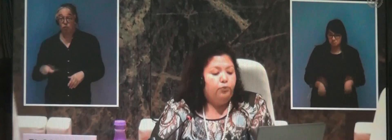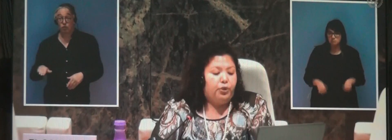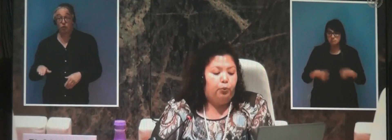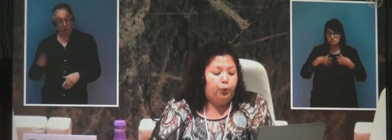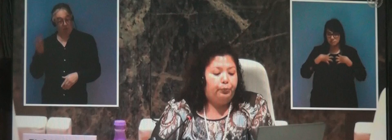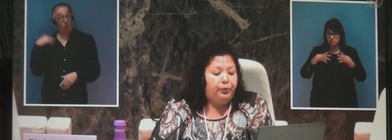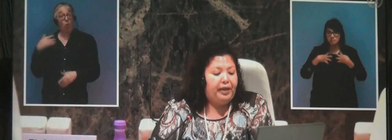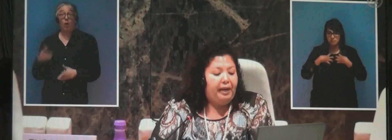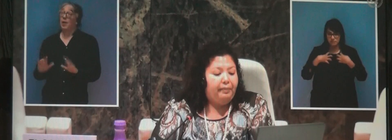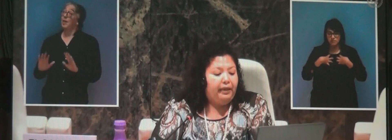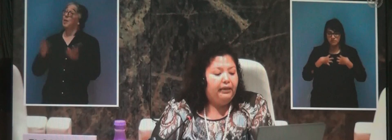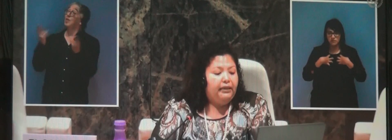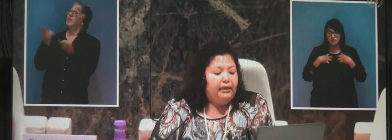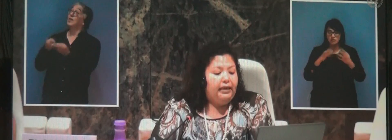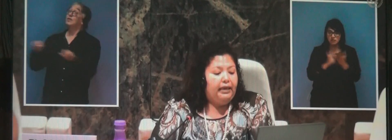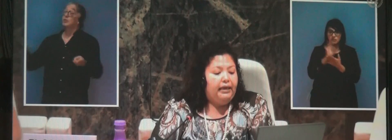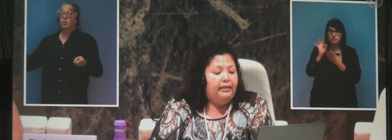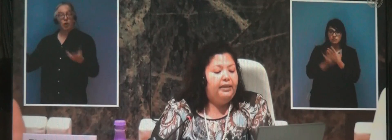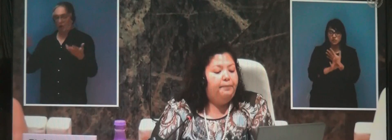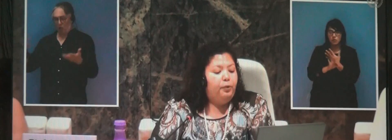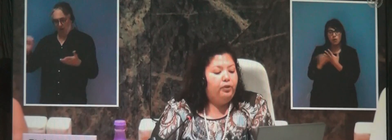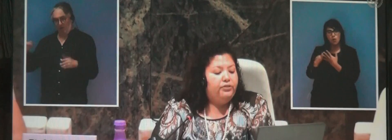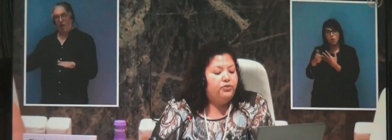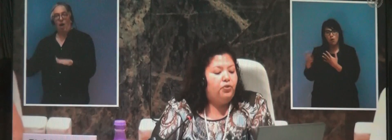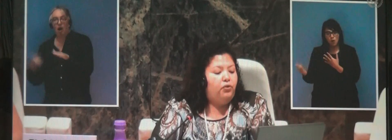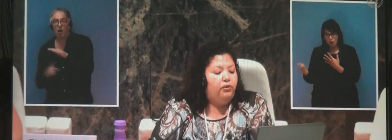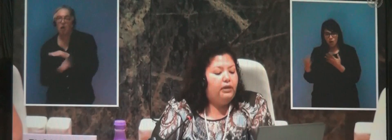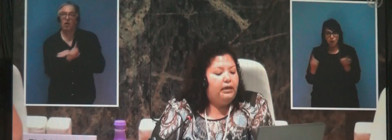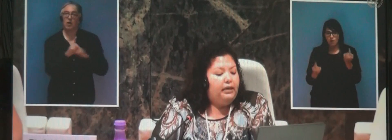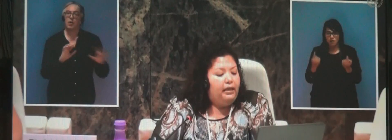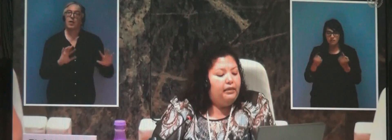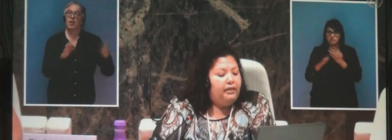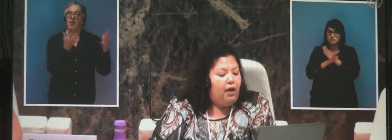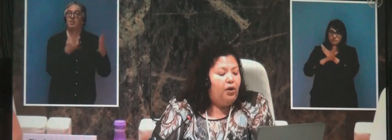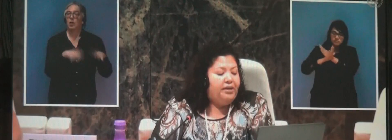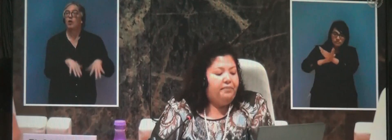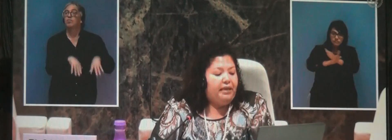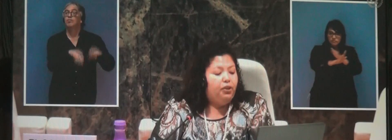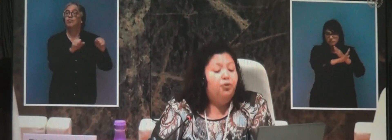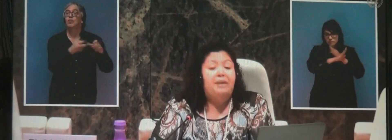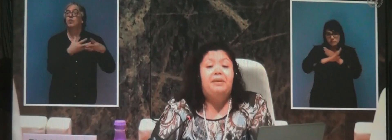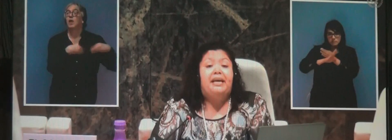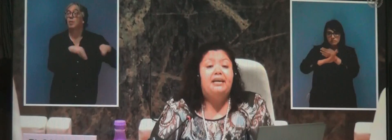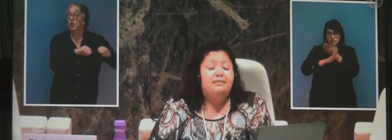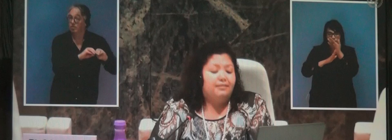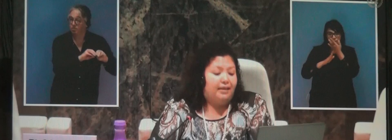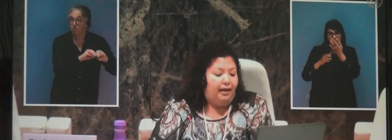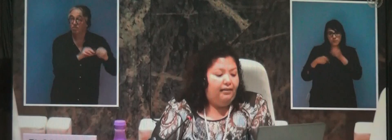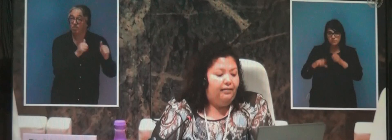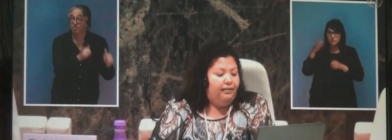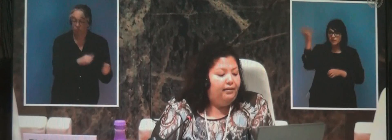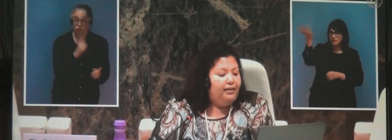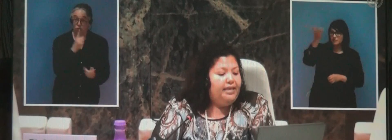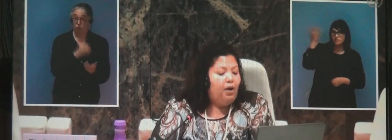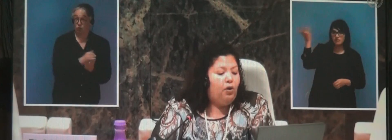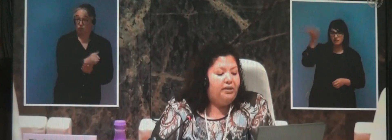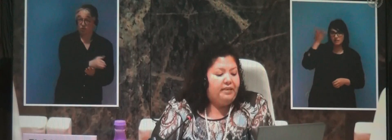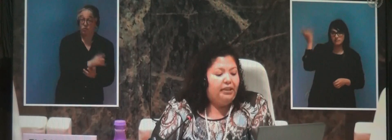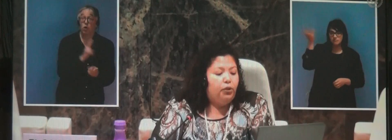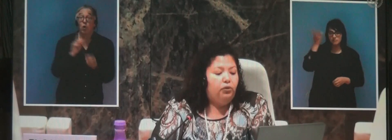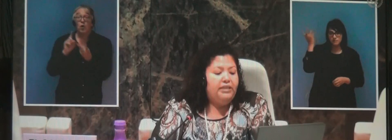Y un segundo programa de protección, de acogimiento de emergencia